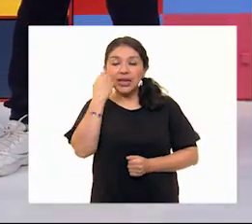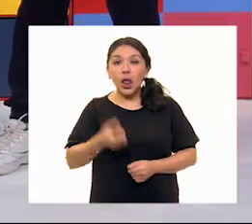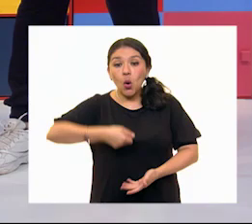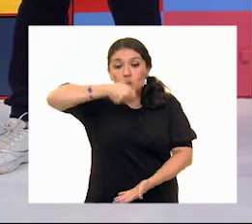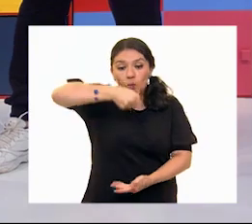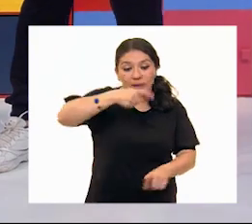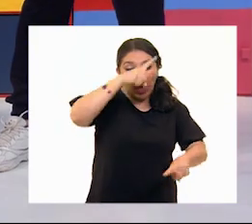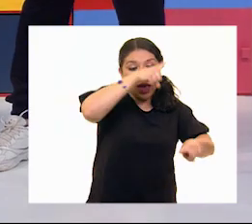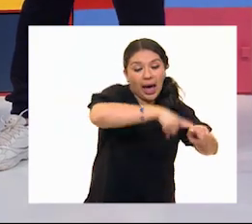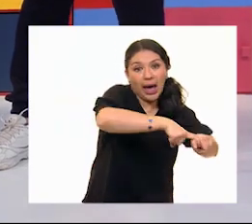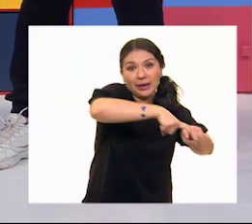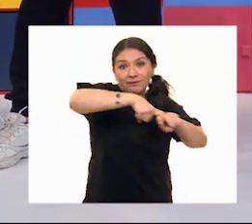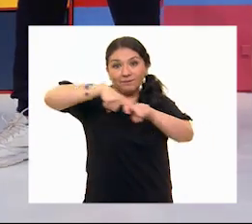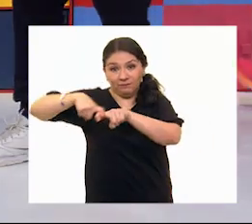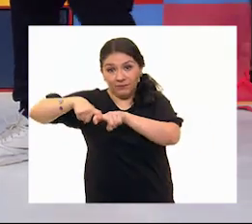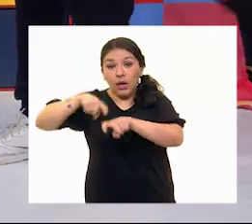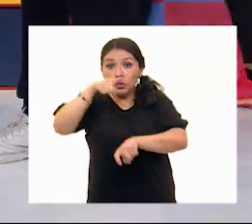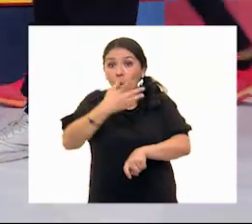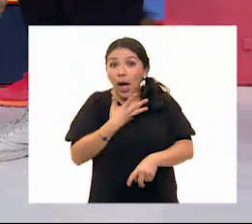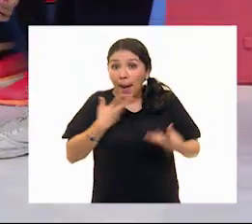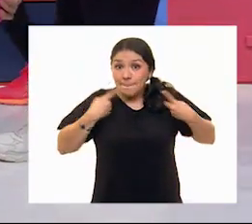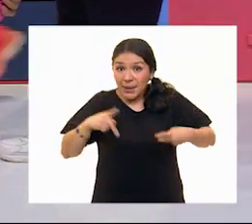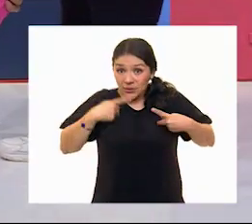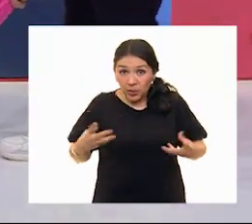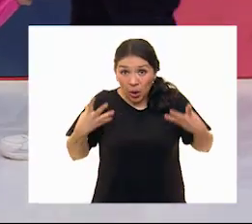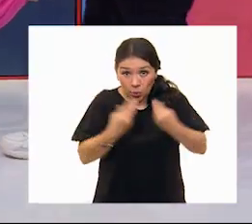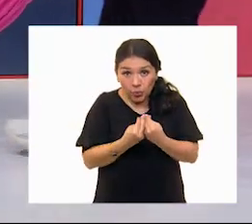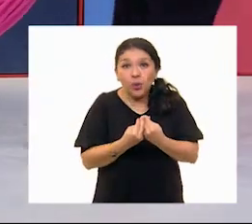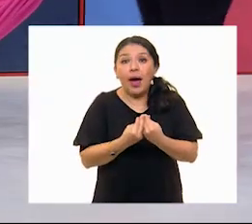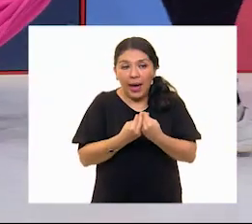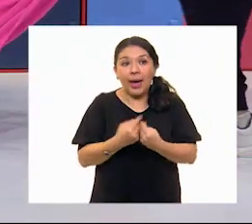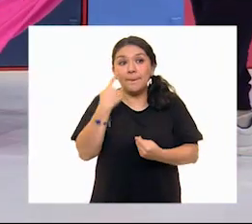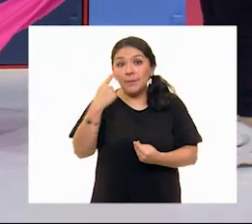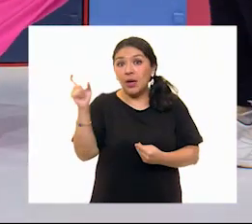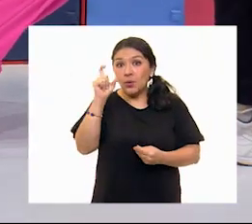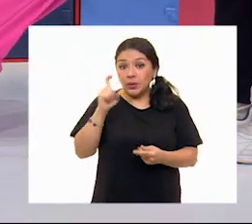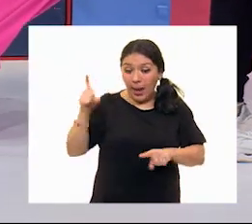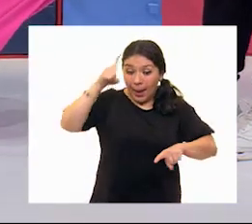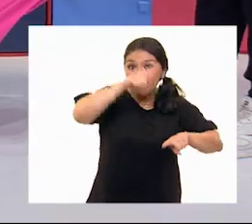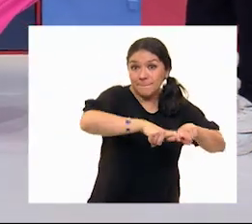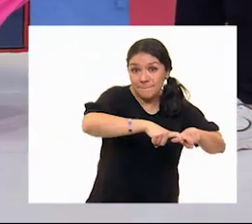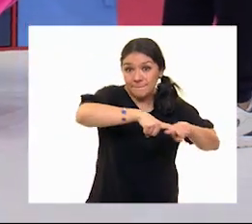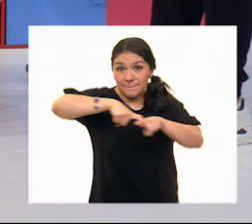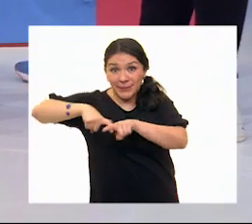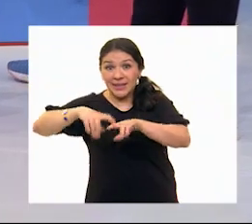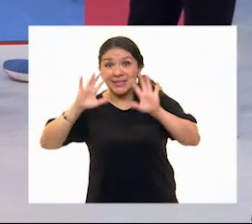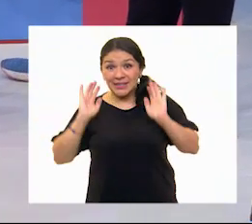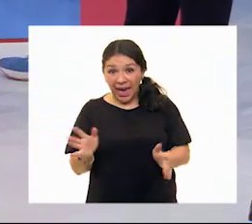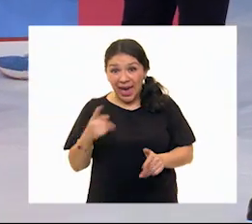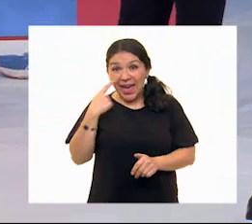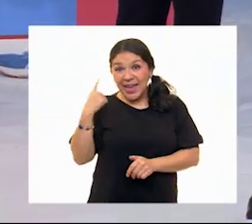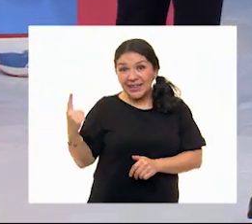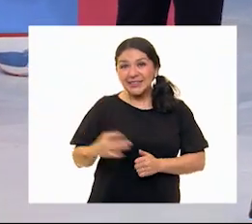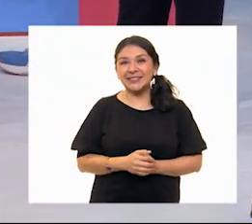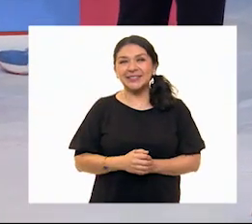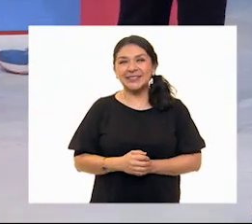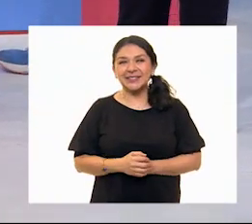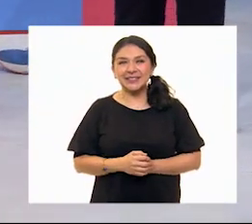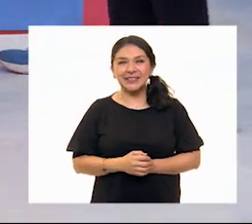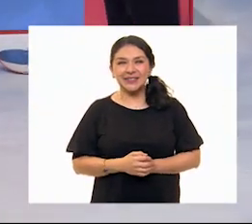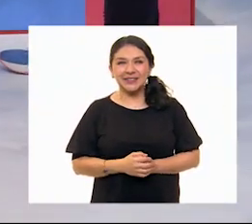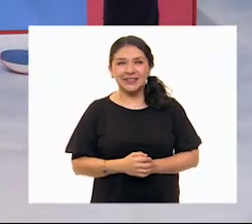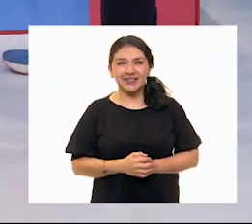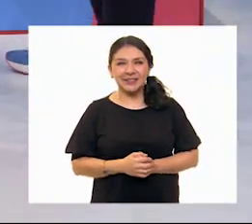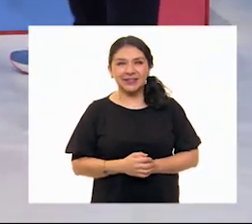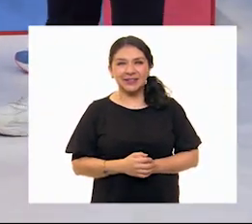Pero, si hay alguien contigo, lo que puede hacer, si el asa está doblada. Mira, mira. Podrías ponerla así